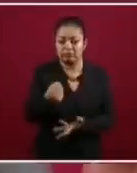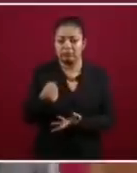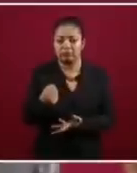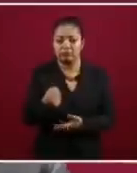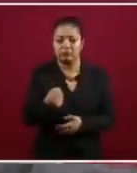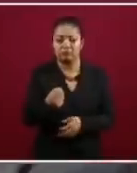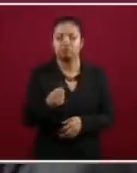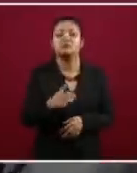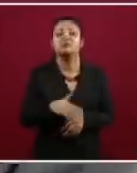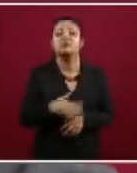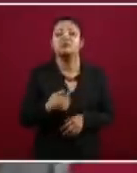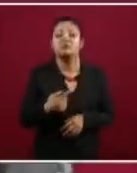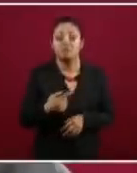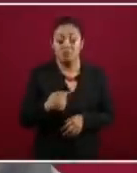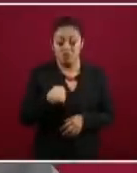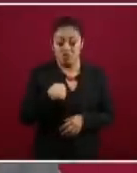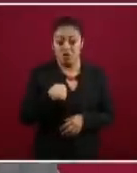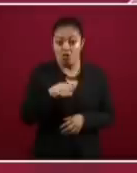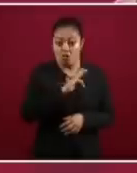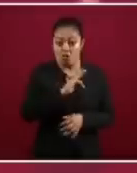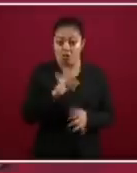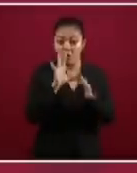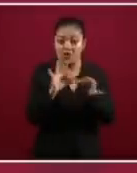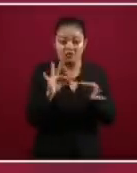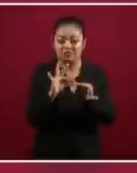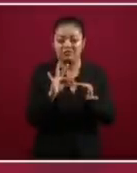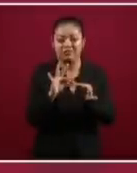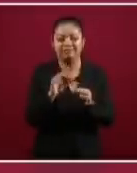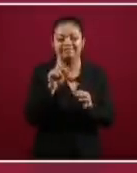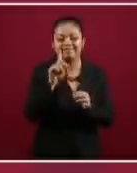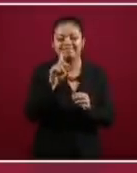por respeto, no lo hemos dicho,